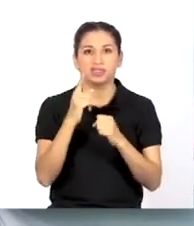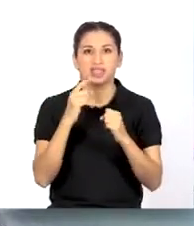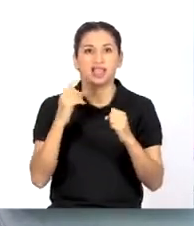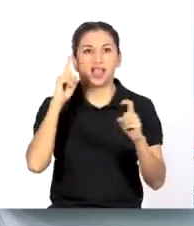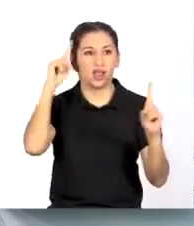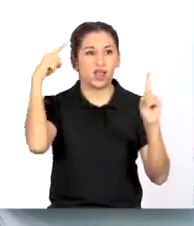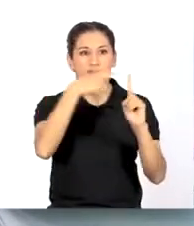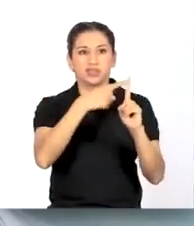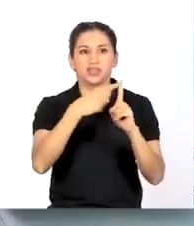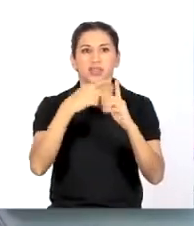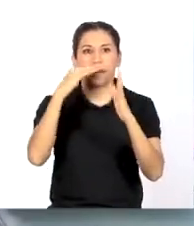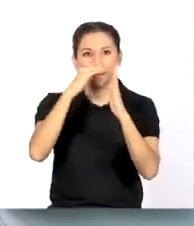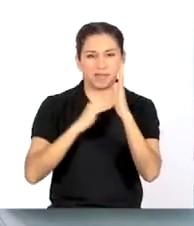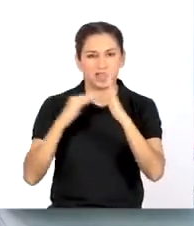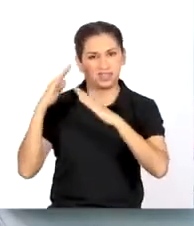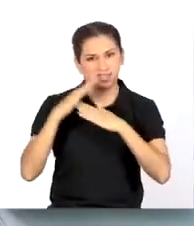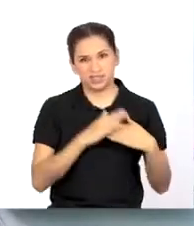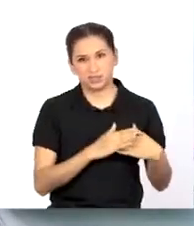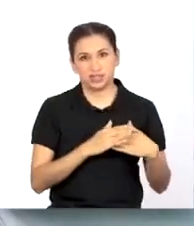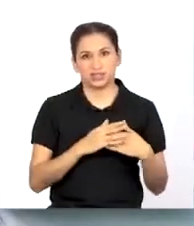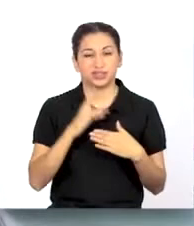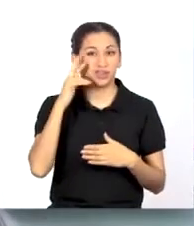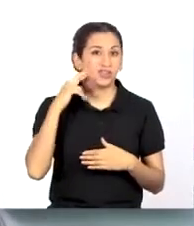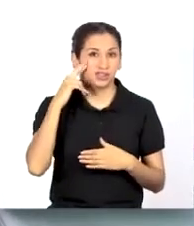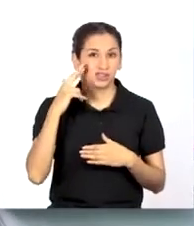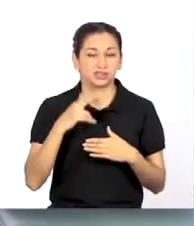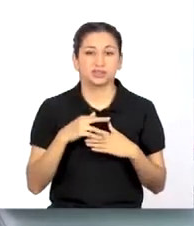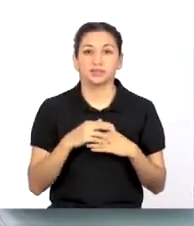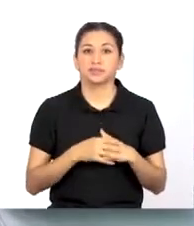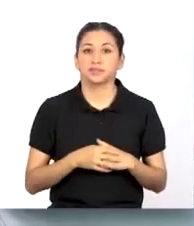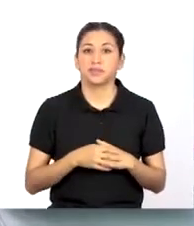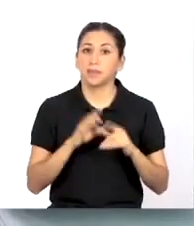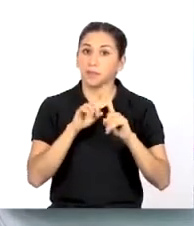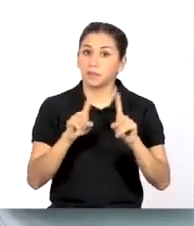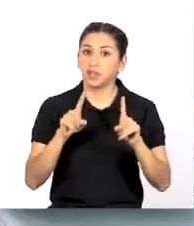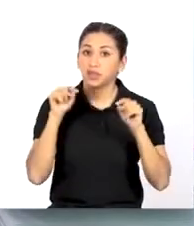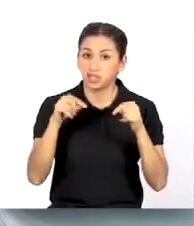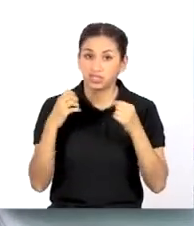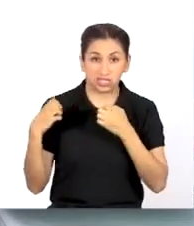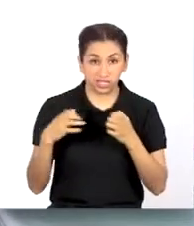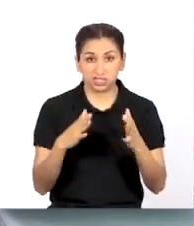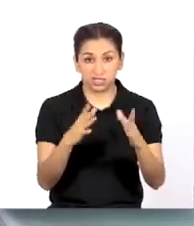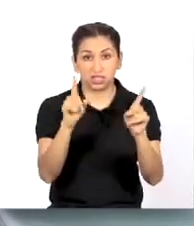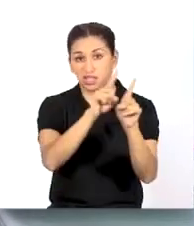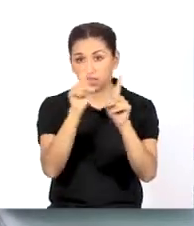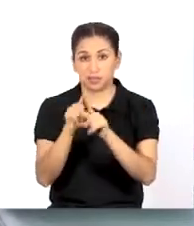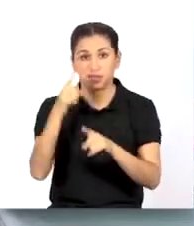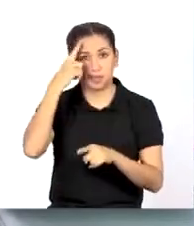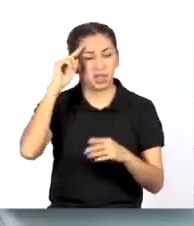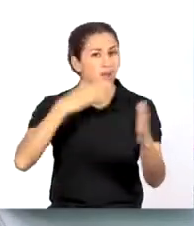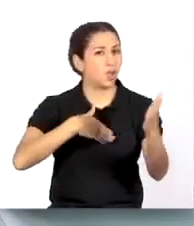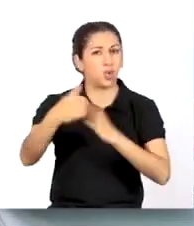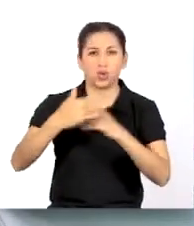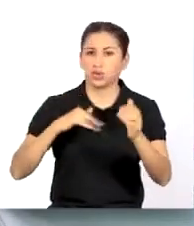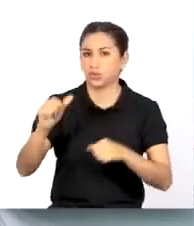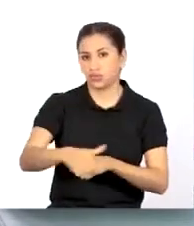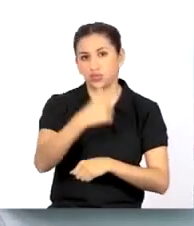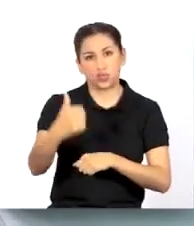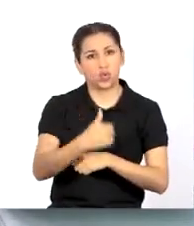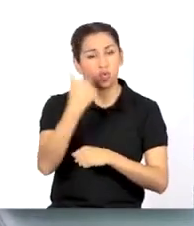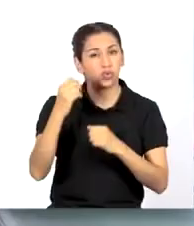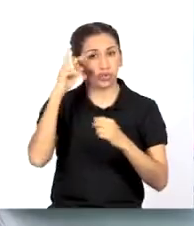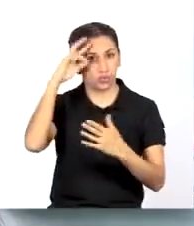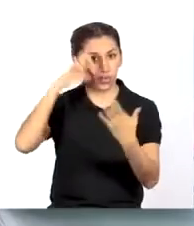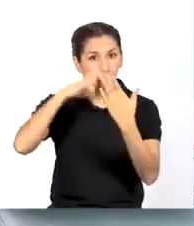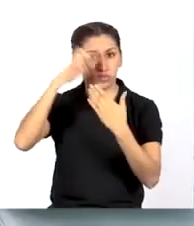misión de combatir contra la discriminación étnico-racial. Pero además también serán estrategias útiles para cualquier otro